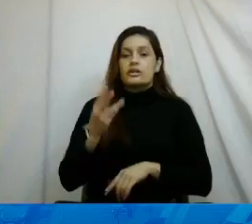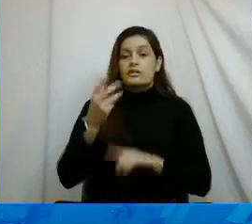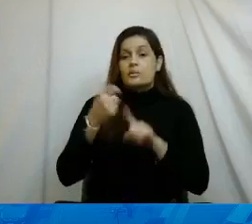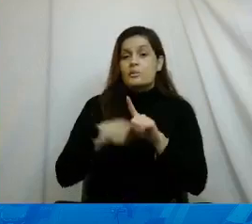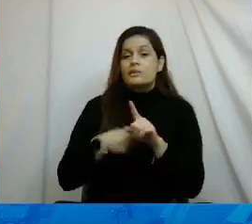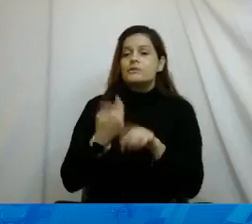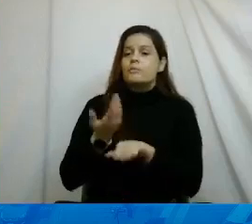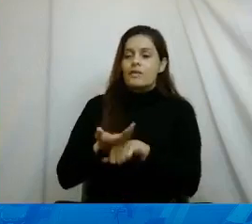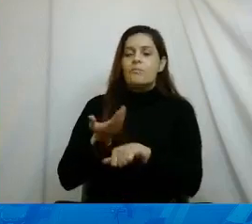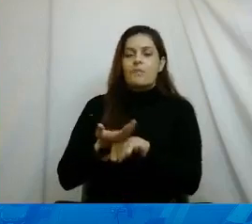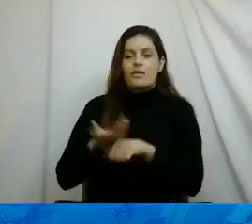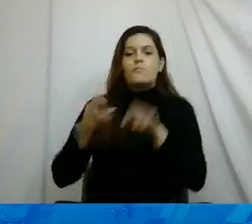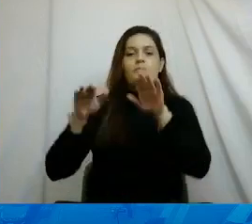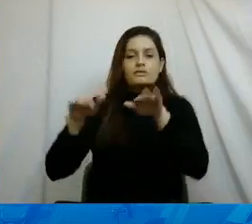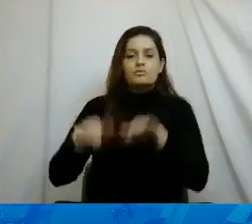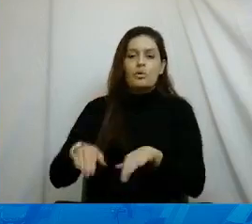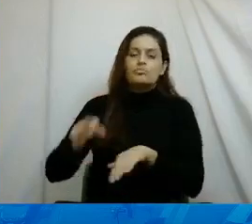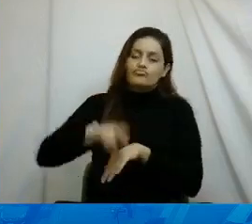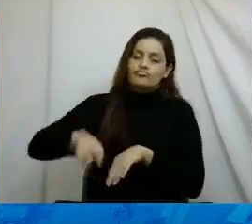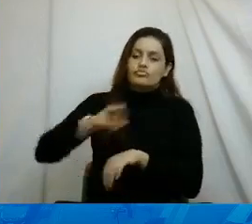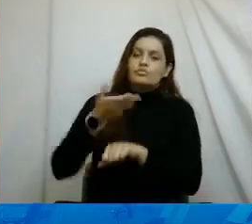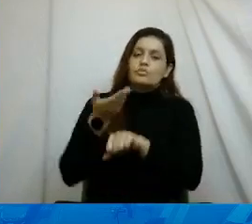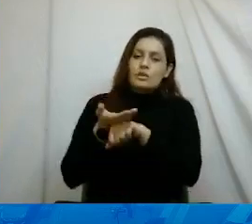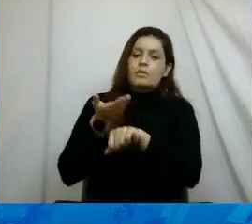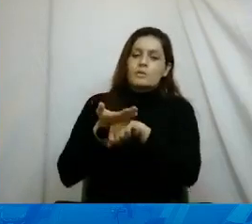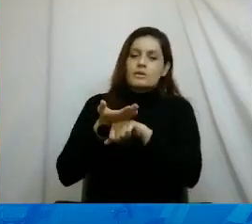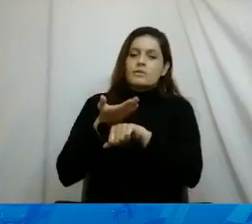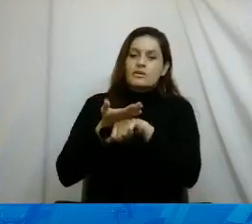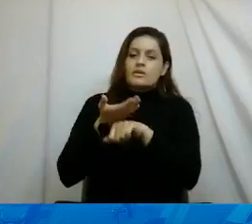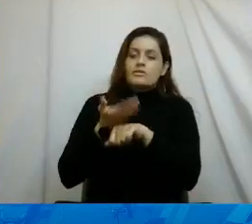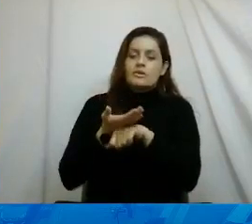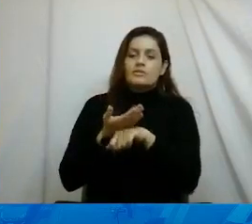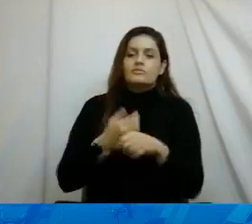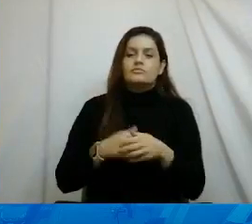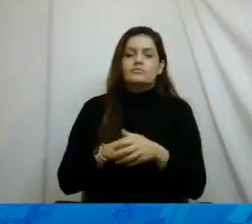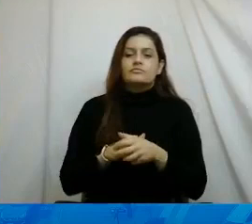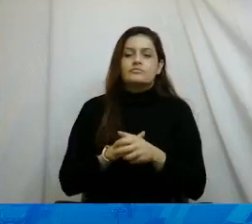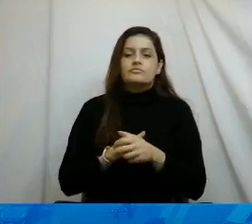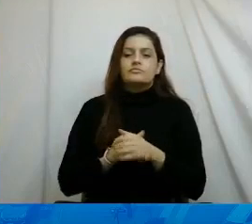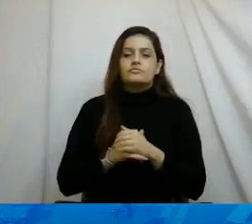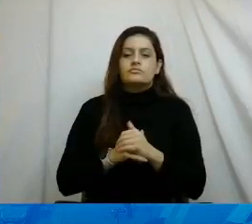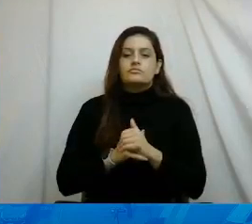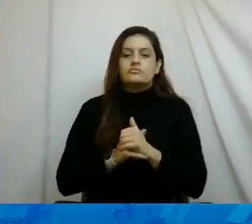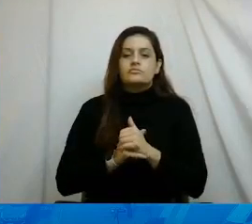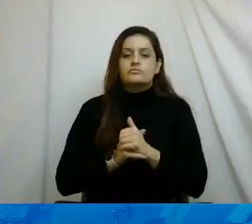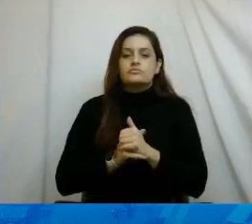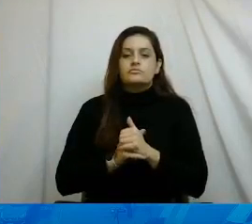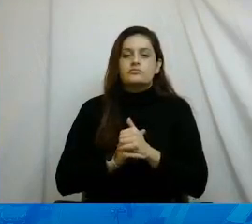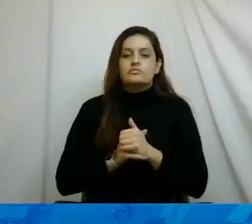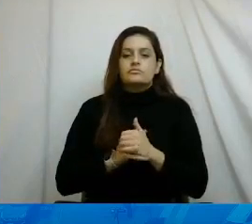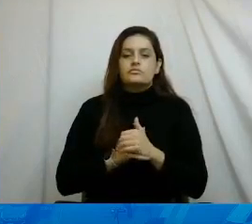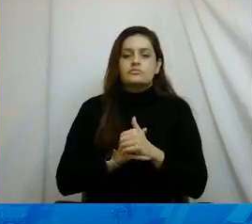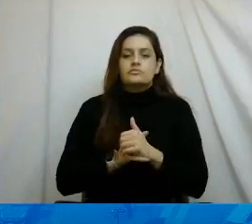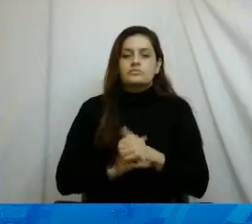dirigentes solicitando esta acción, y eso sería, alcaldesa.